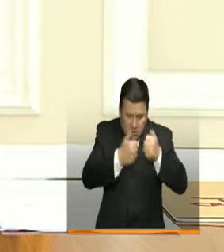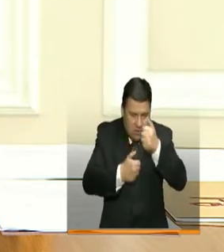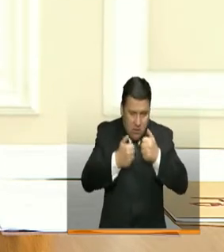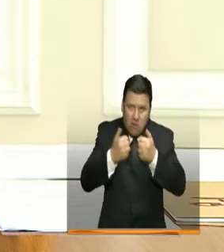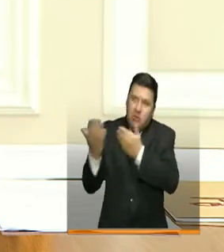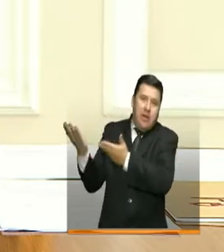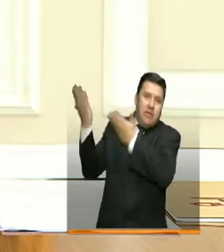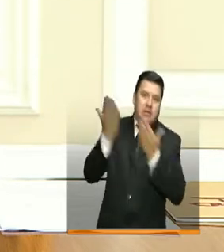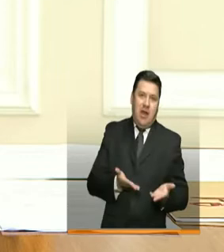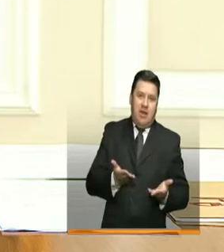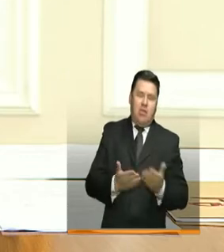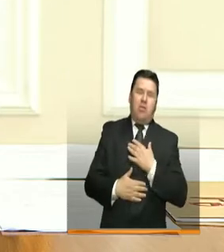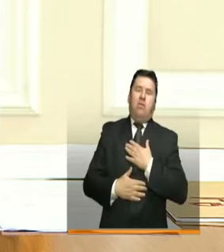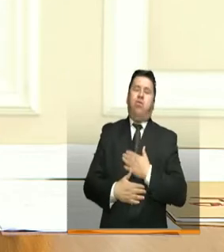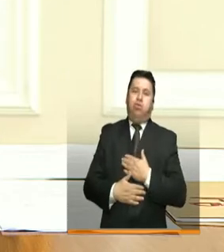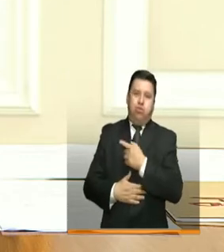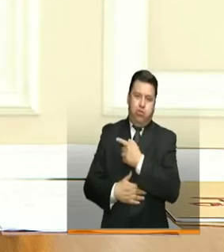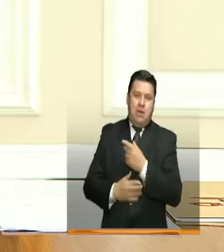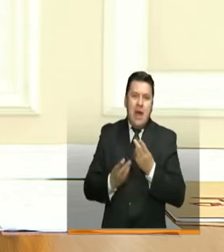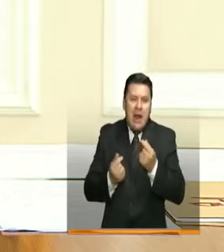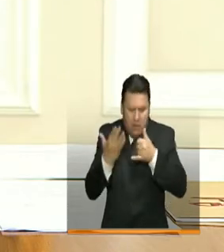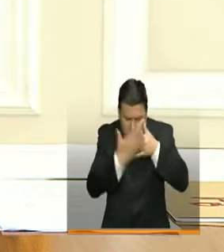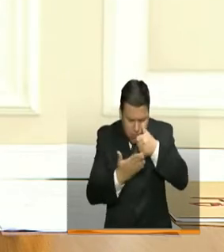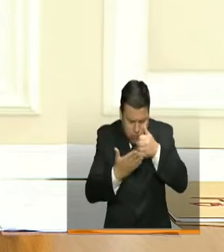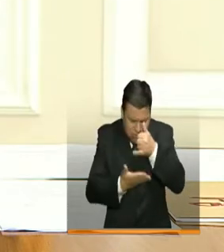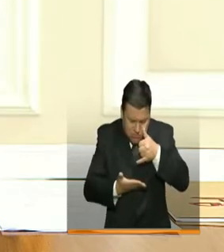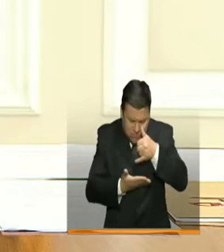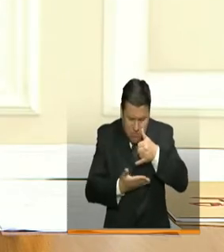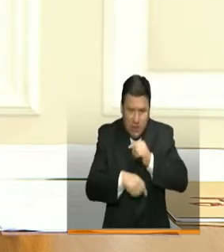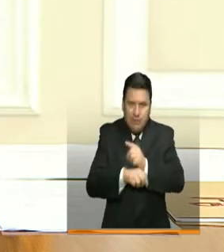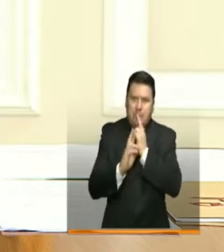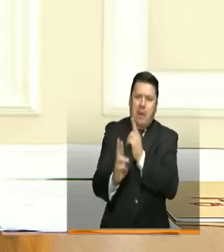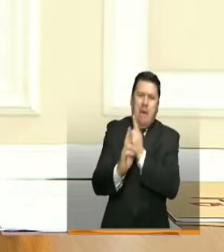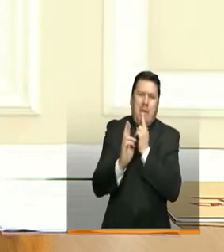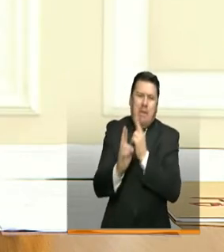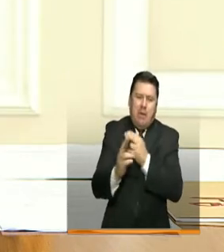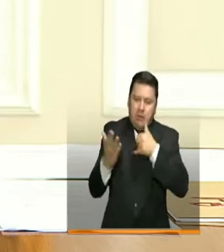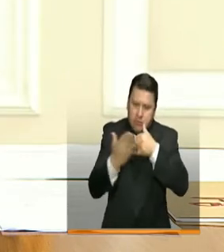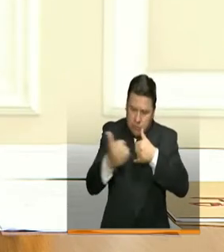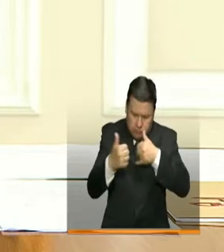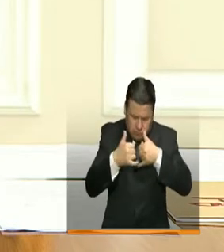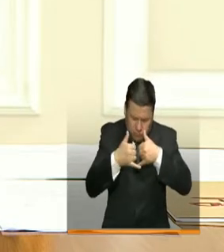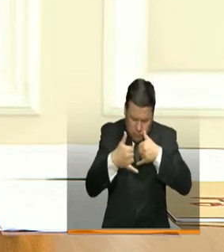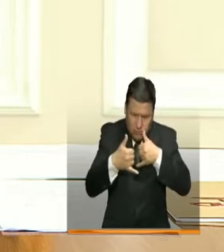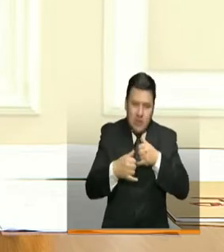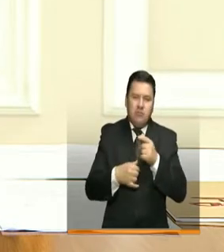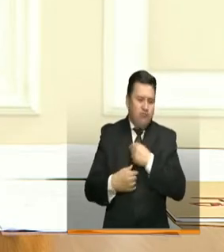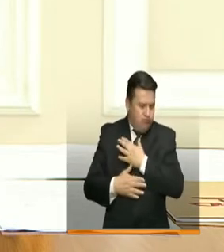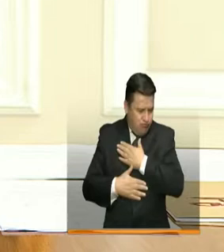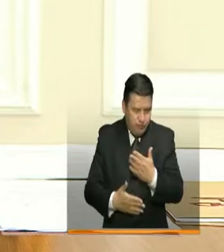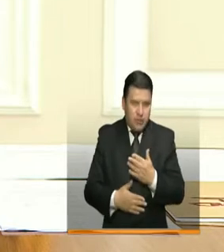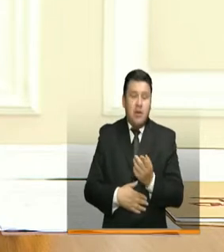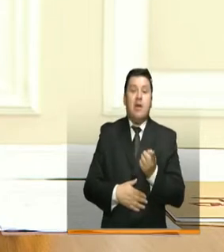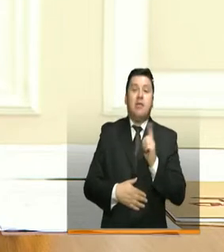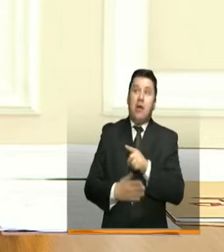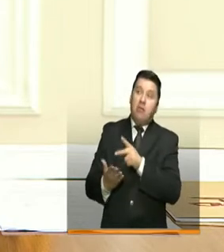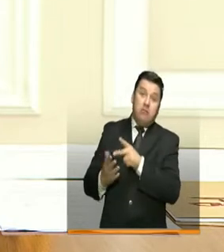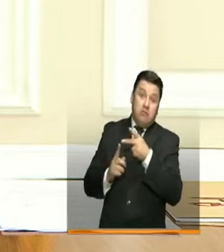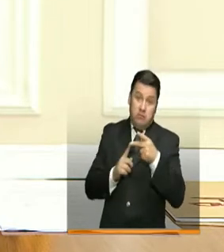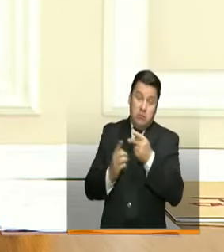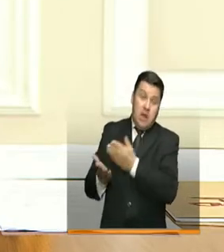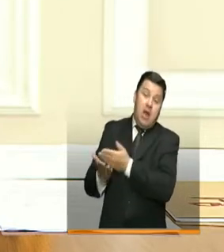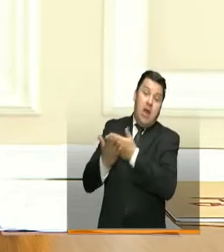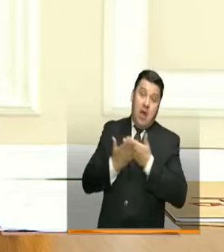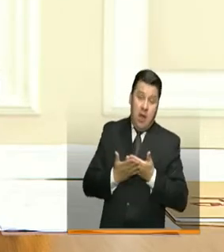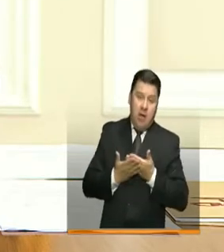que avancemos en las pruebas rápidas y pruebas efectivas en nuestro país. También va a ser